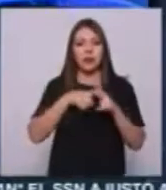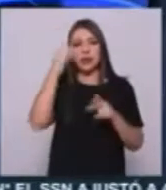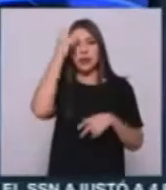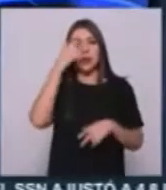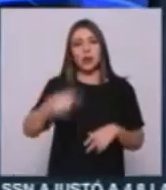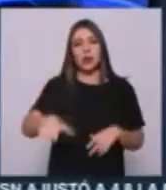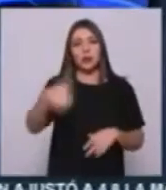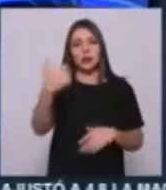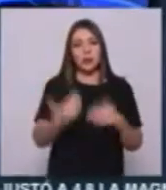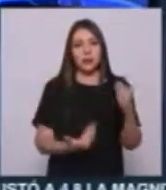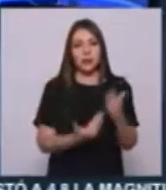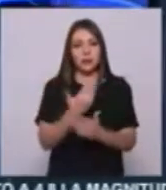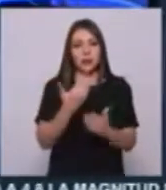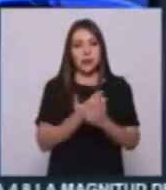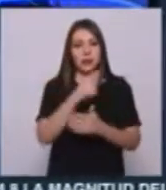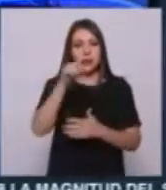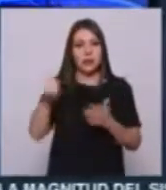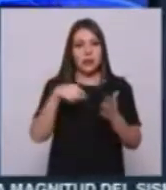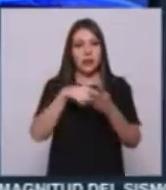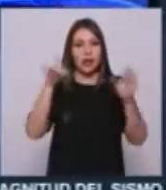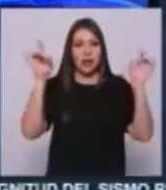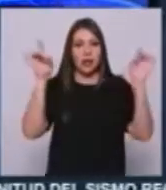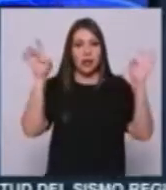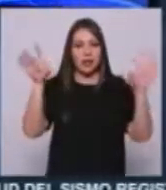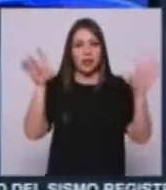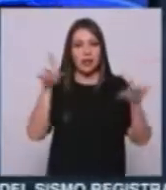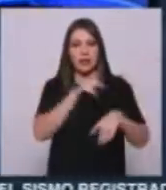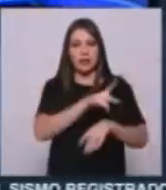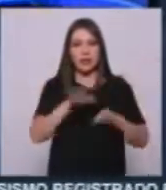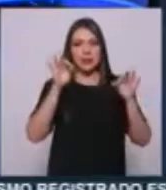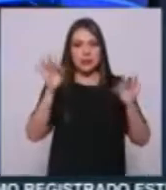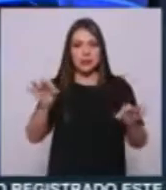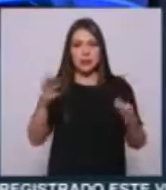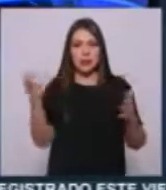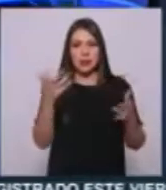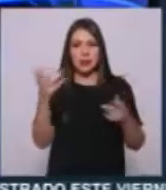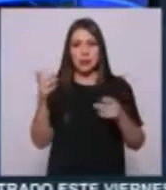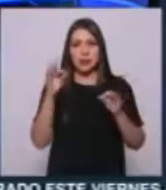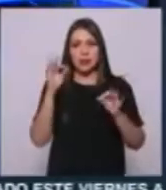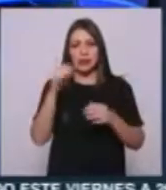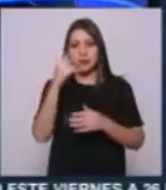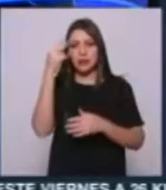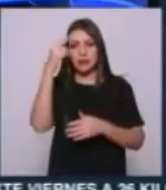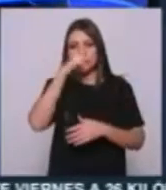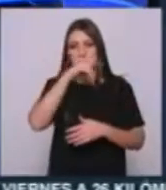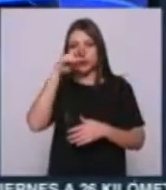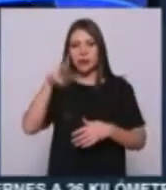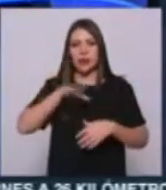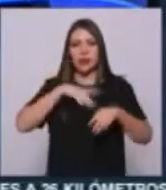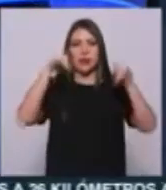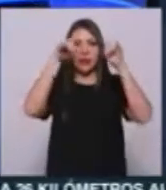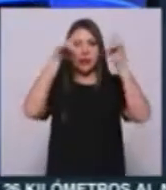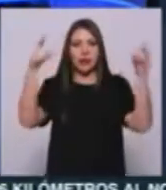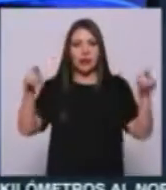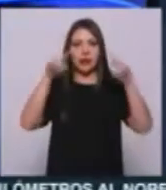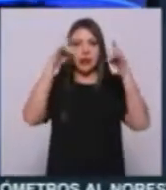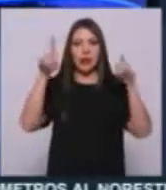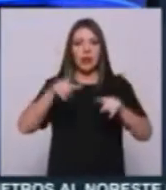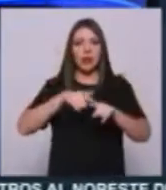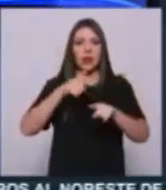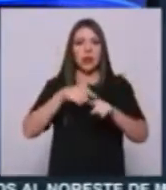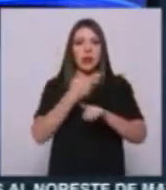de la mañana en el Ángel con los artistas oficiales. Les comento, vamos a estar en carpas blancas para que nos puedan